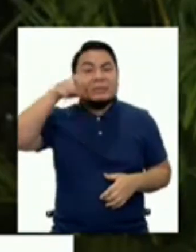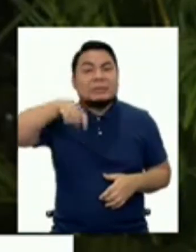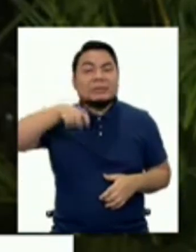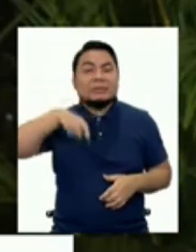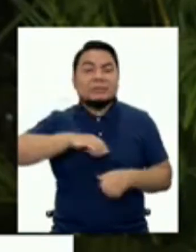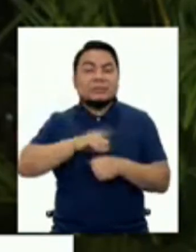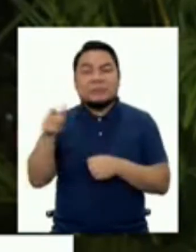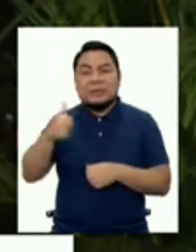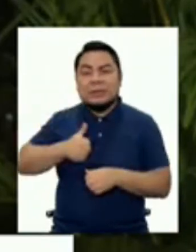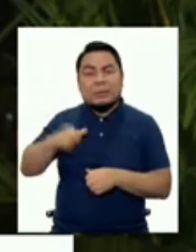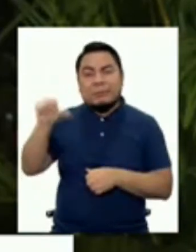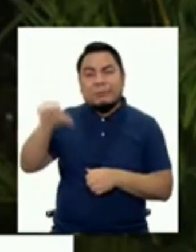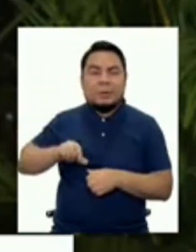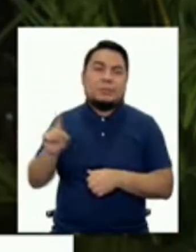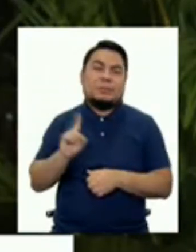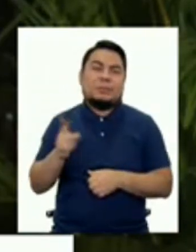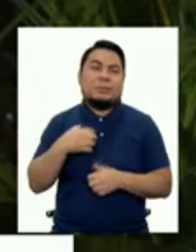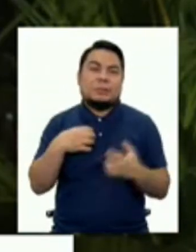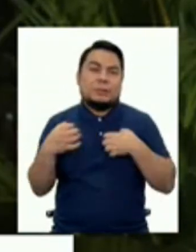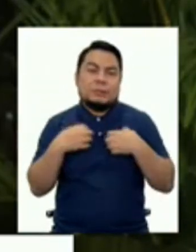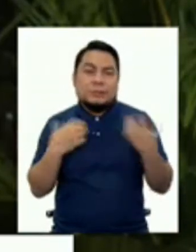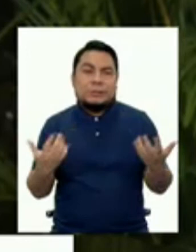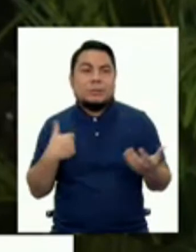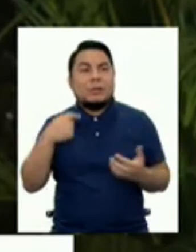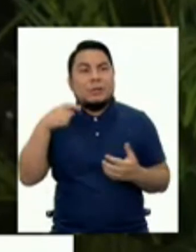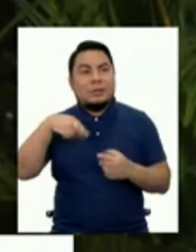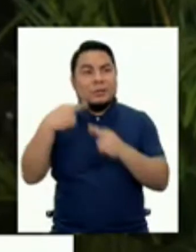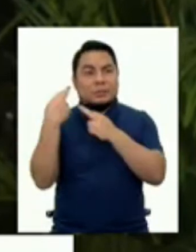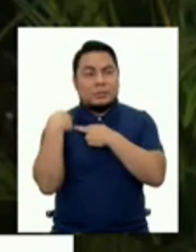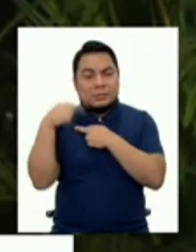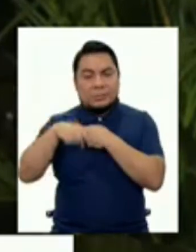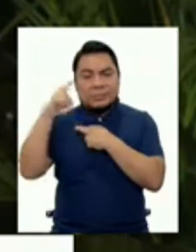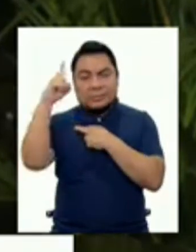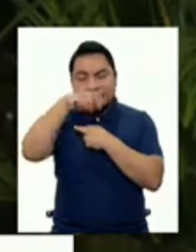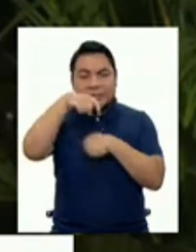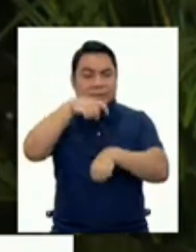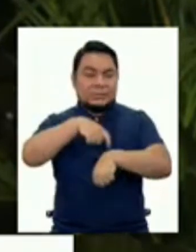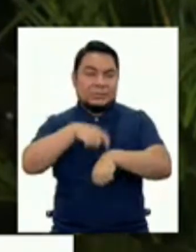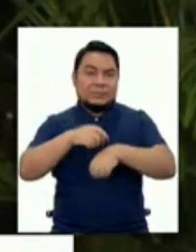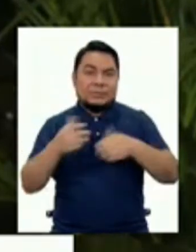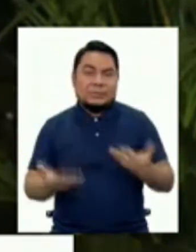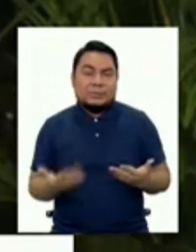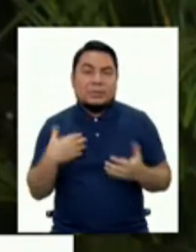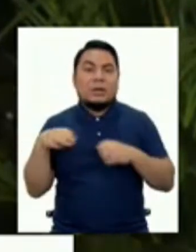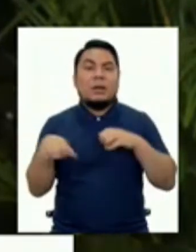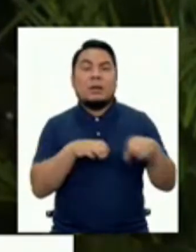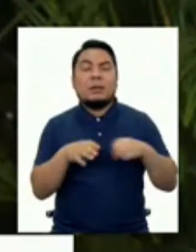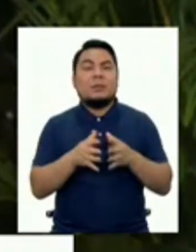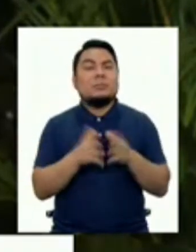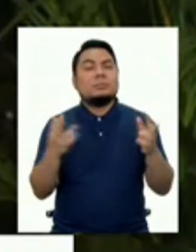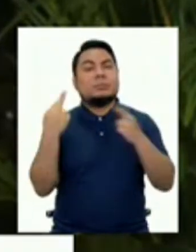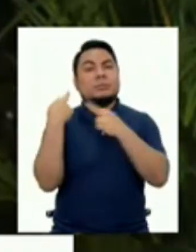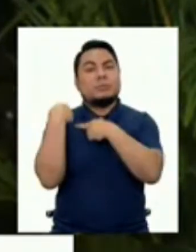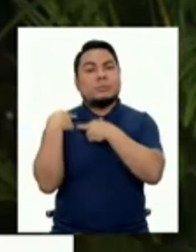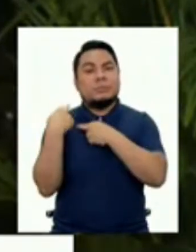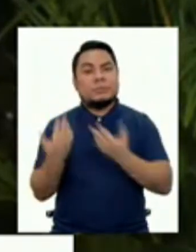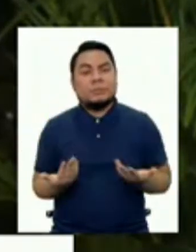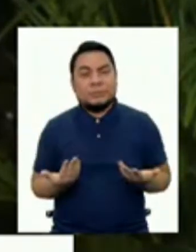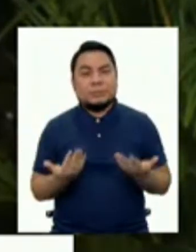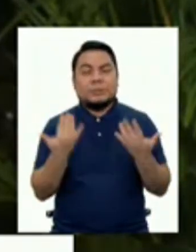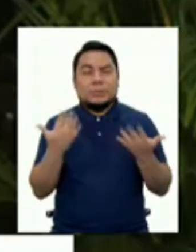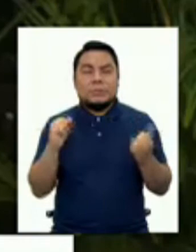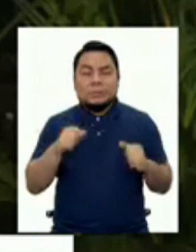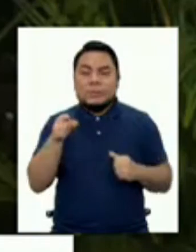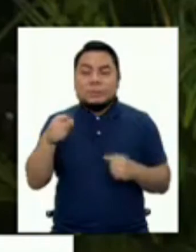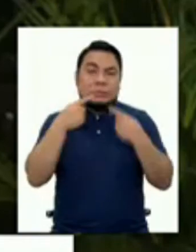de actitudes. Nos reclama, y creo que tenemos un deber ante esta difícil circunstancia, de actuar con mucha responsabilidad. Y